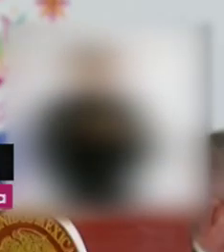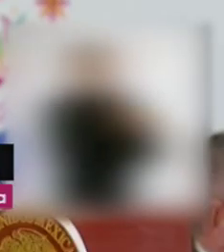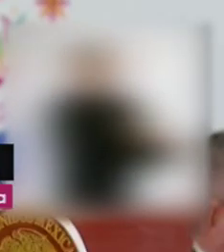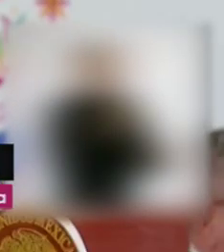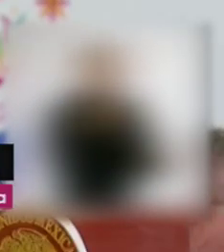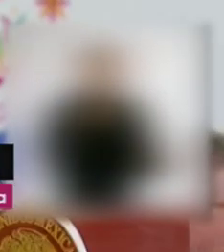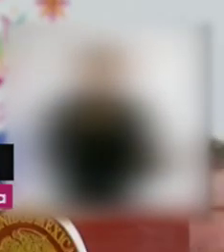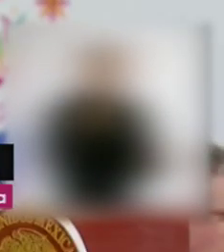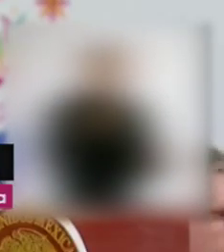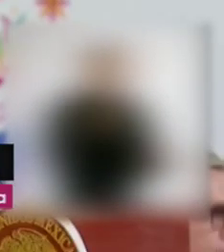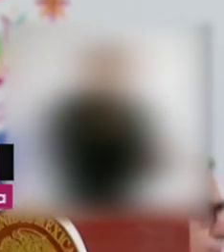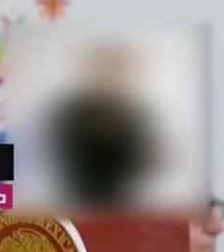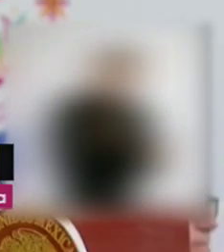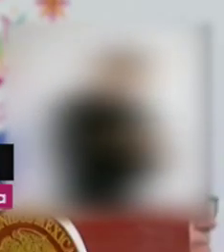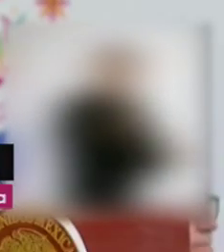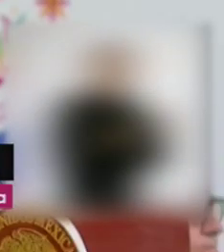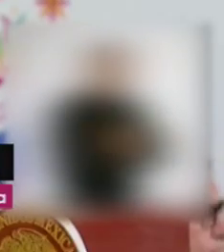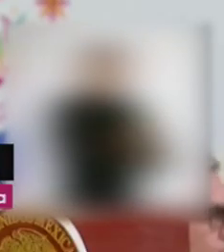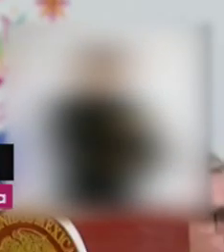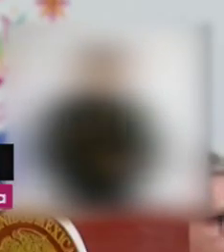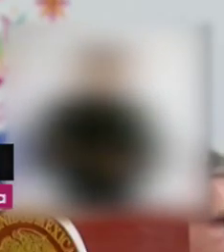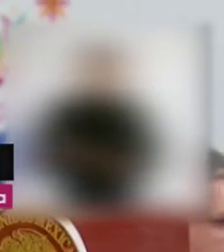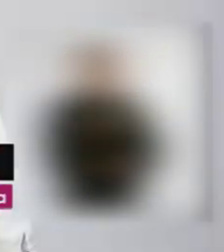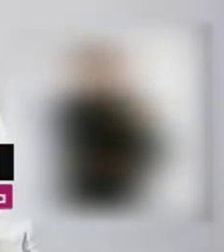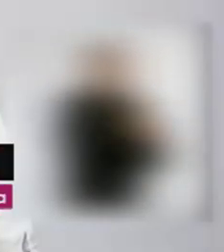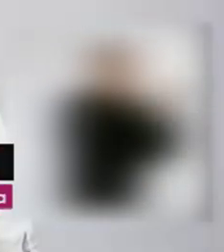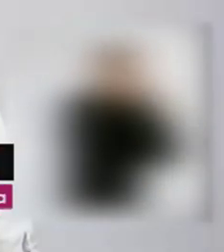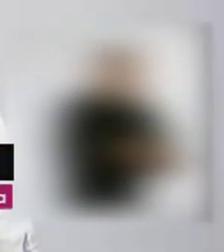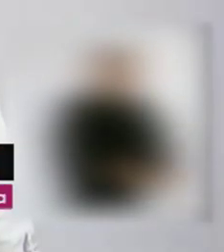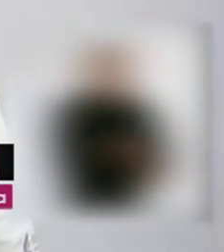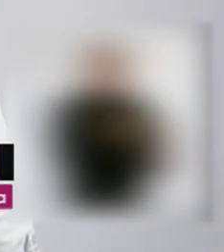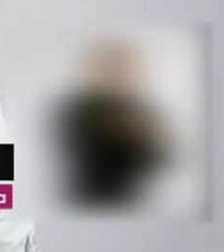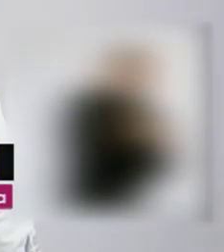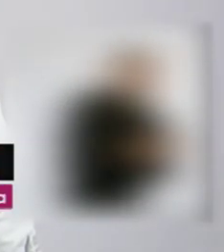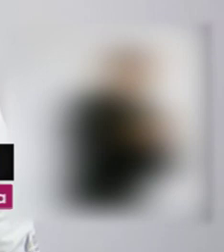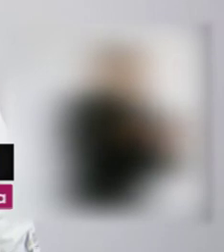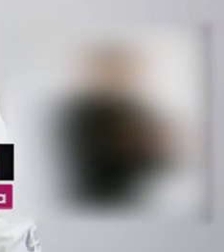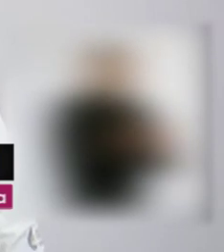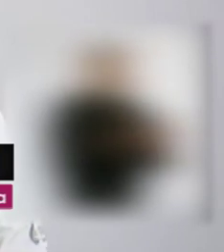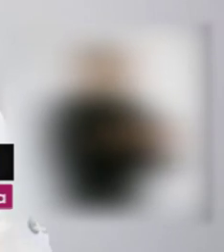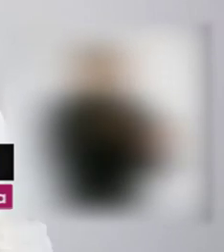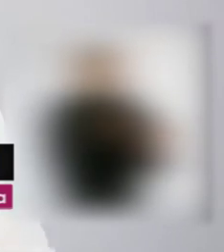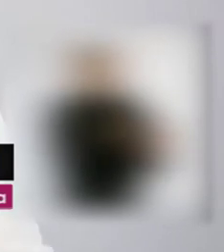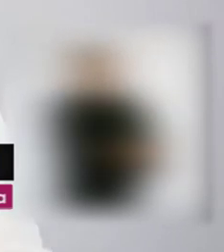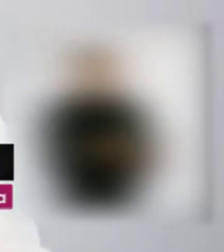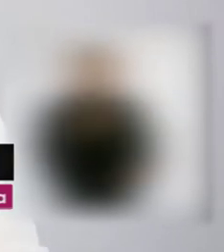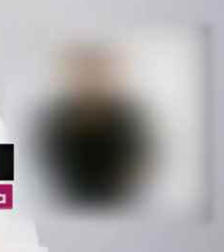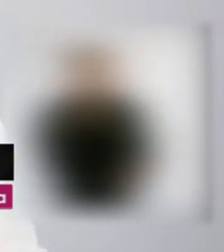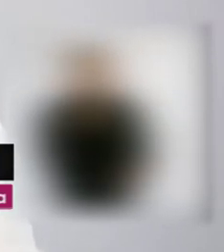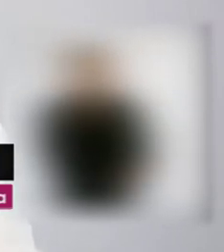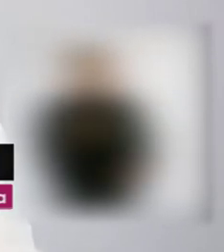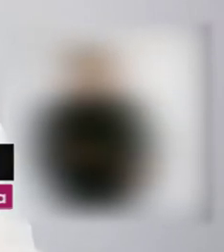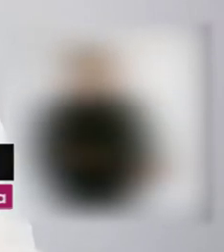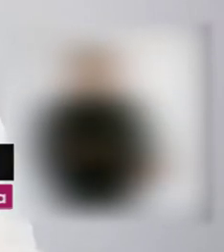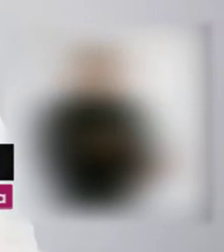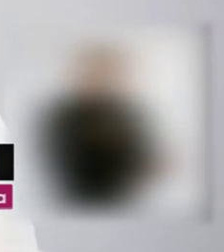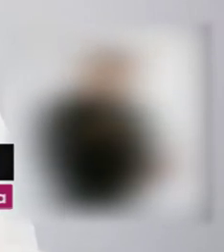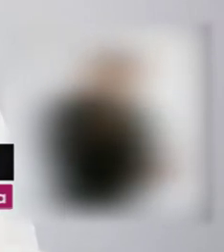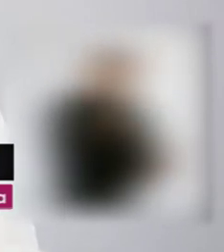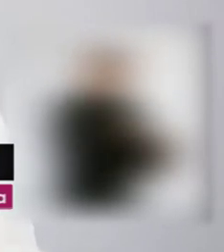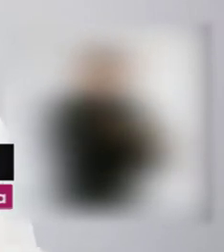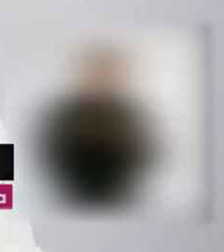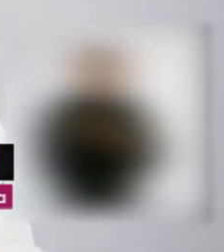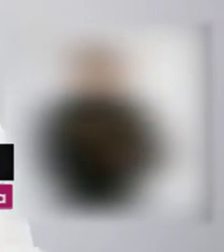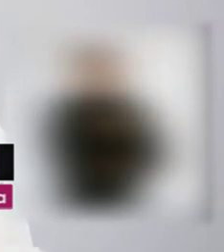fomentar un manejo adecuado. Como parte de estas acciones, se revisarán los títulos de concesión y el próximo lunes se firmará un acuerdo nacional por el derecho humano al agua